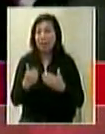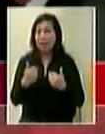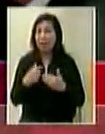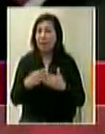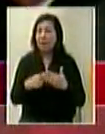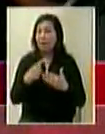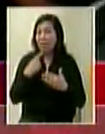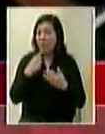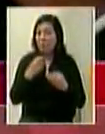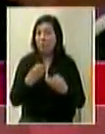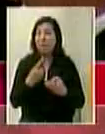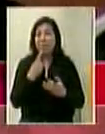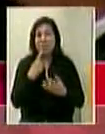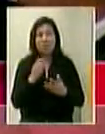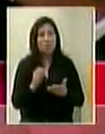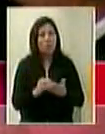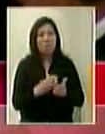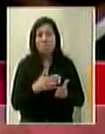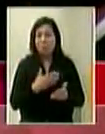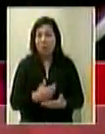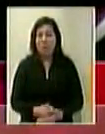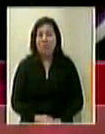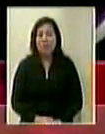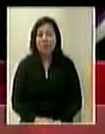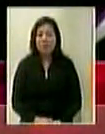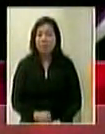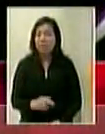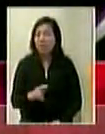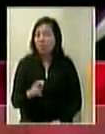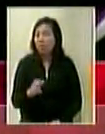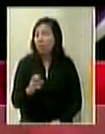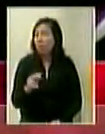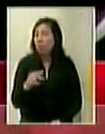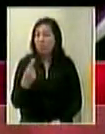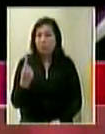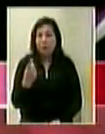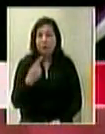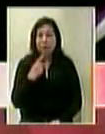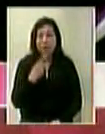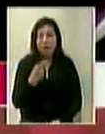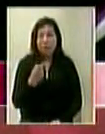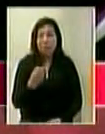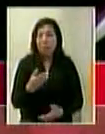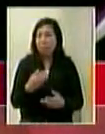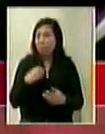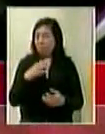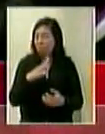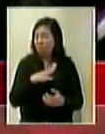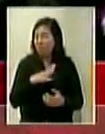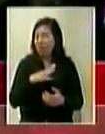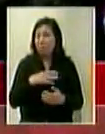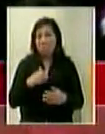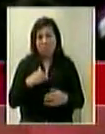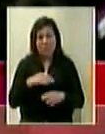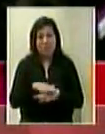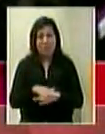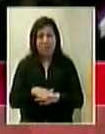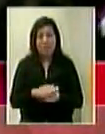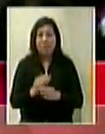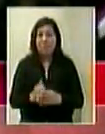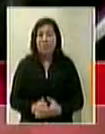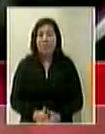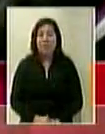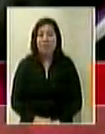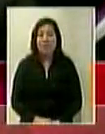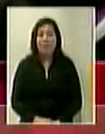decirlo en honor a la verdad, es indisciplinado. Antauro Humala no solamente es un indisciplinado en mi gestión, pero los